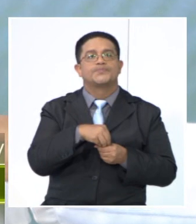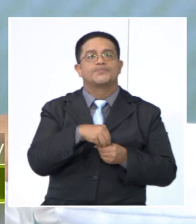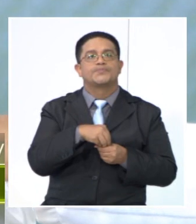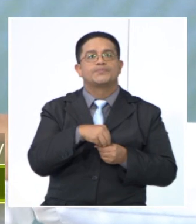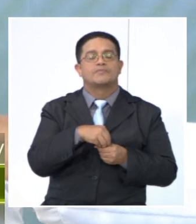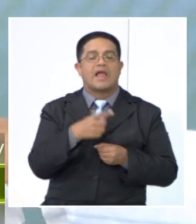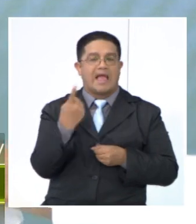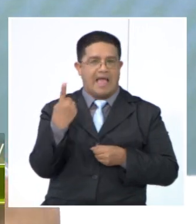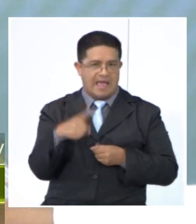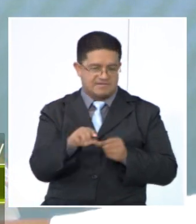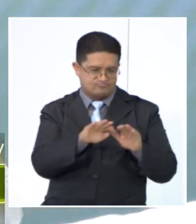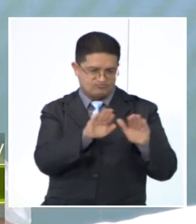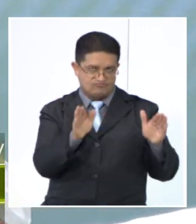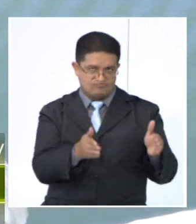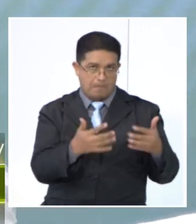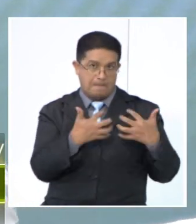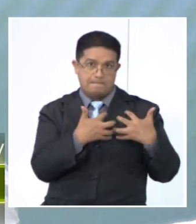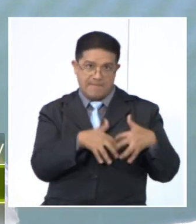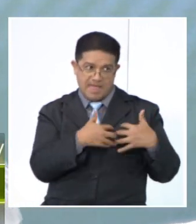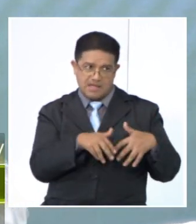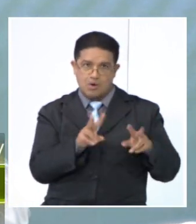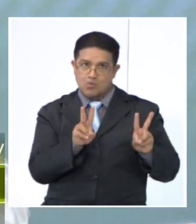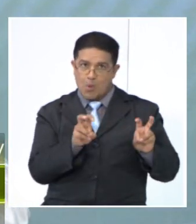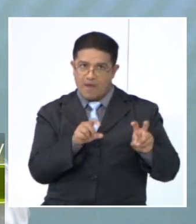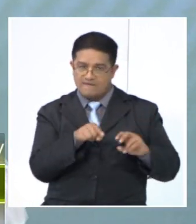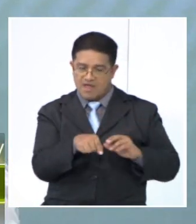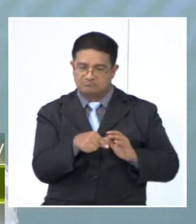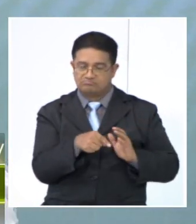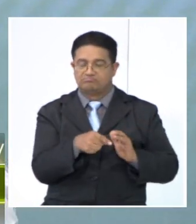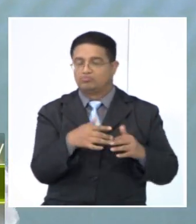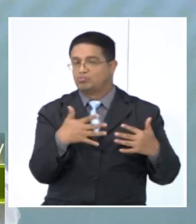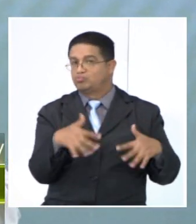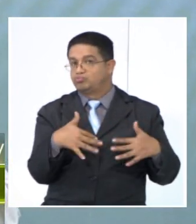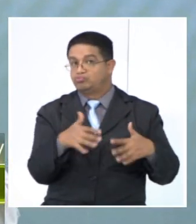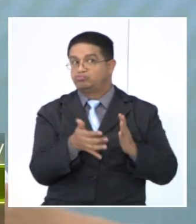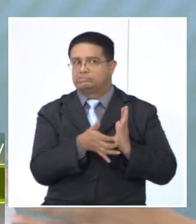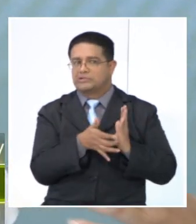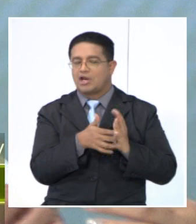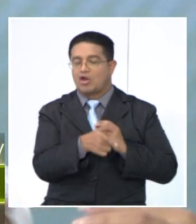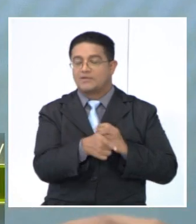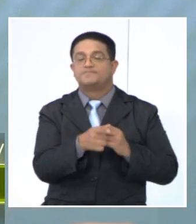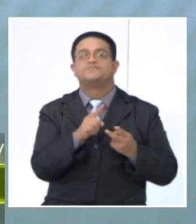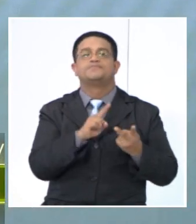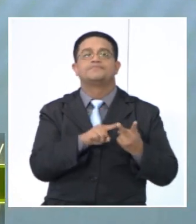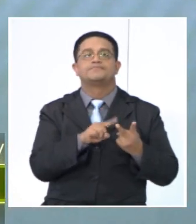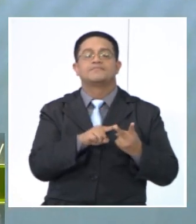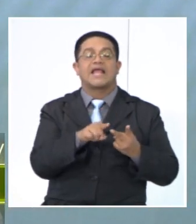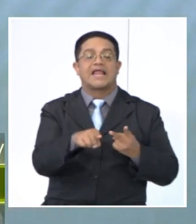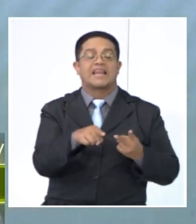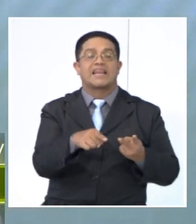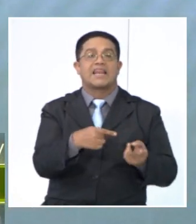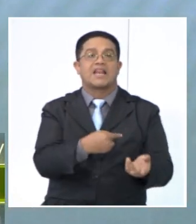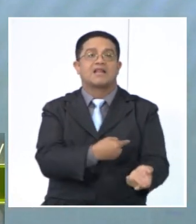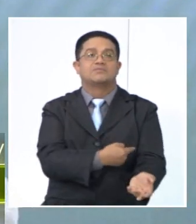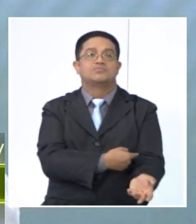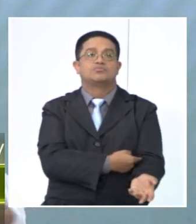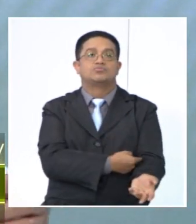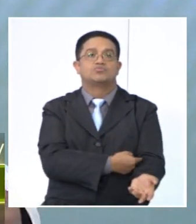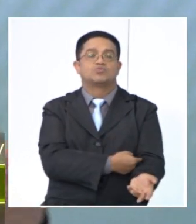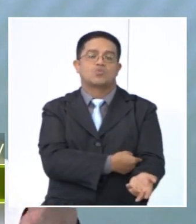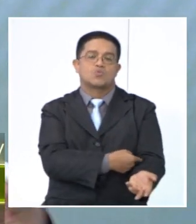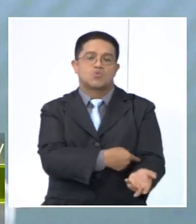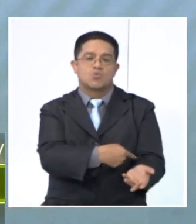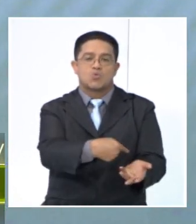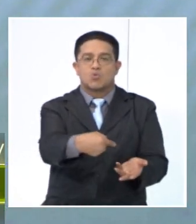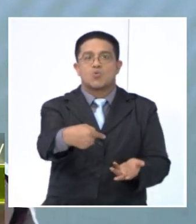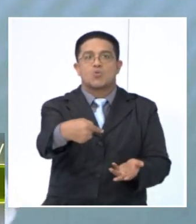un equipo de última generación. Este equipo toma una muestra, o sea, una muestra de